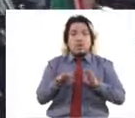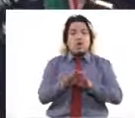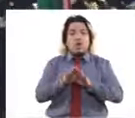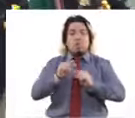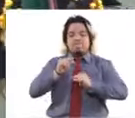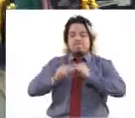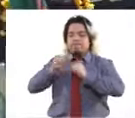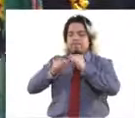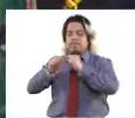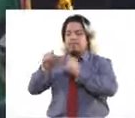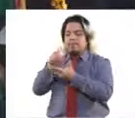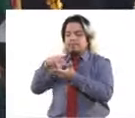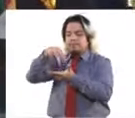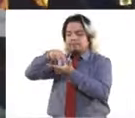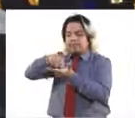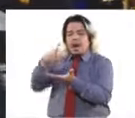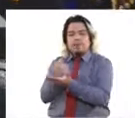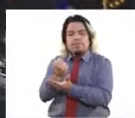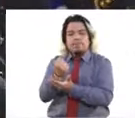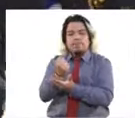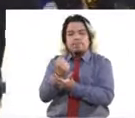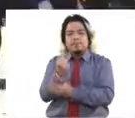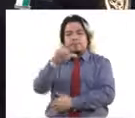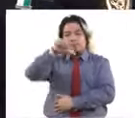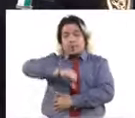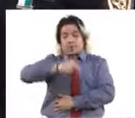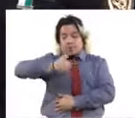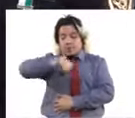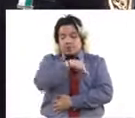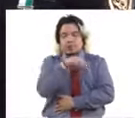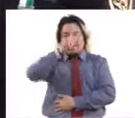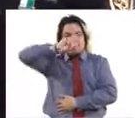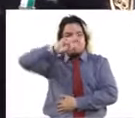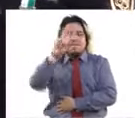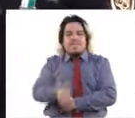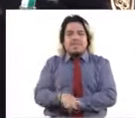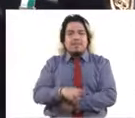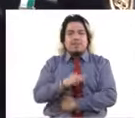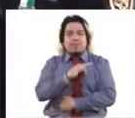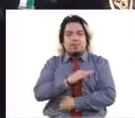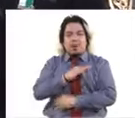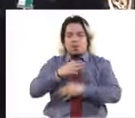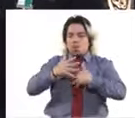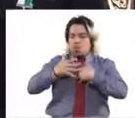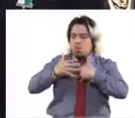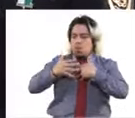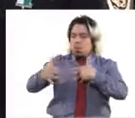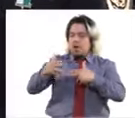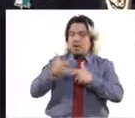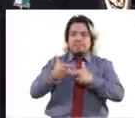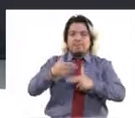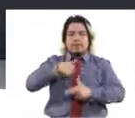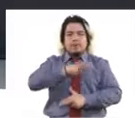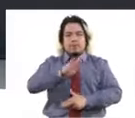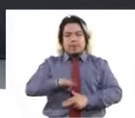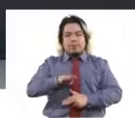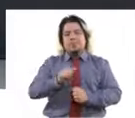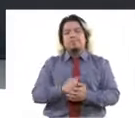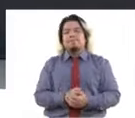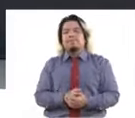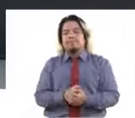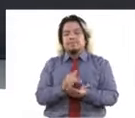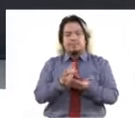aquí. Hoy somos triunfadores y lo seremos hasta el último aliento. Muchas gracias.